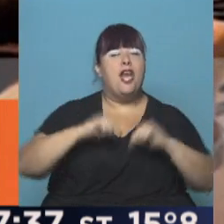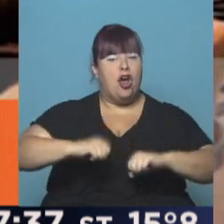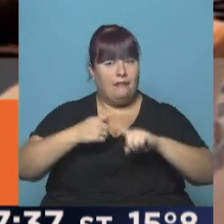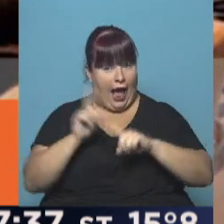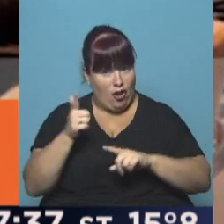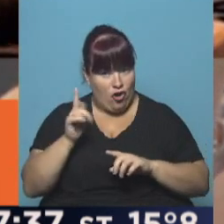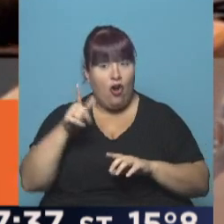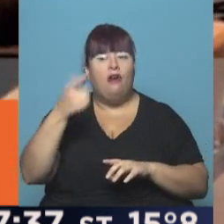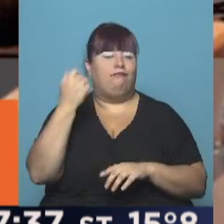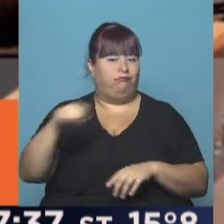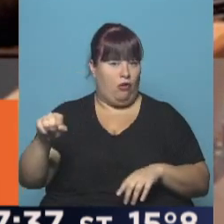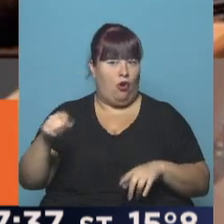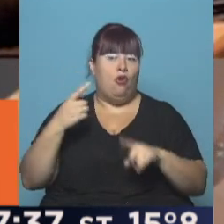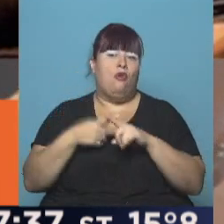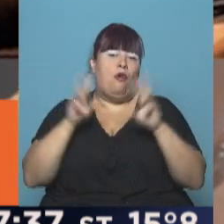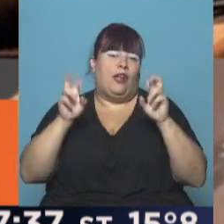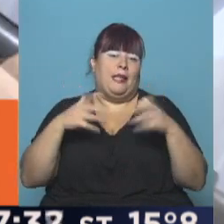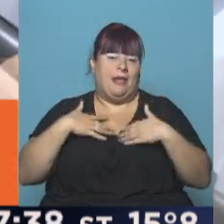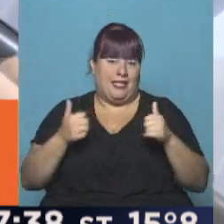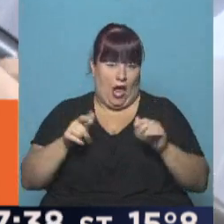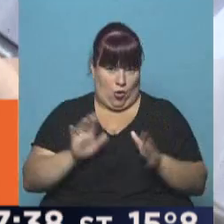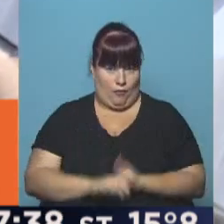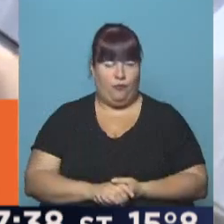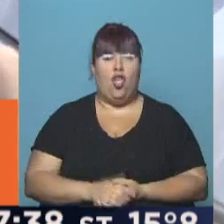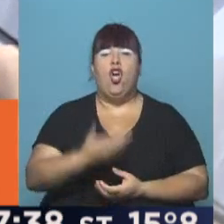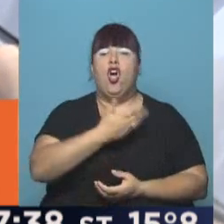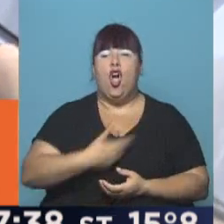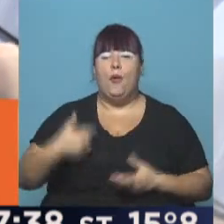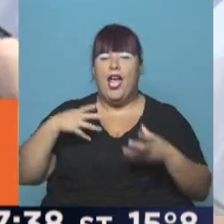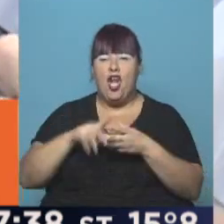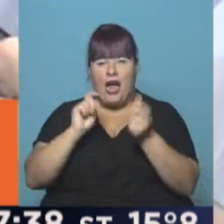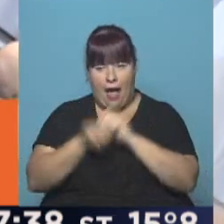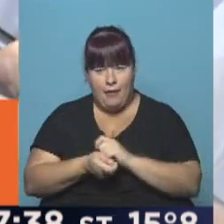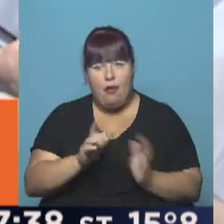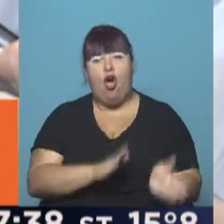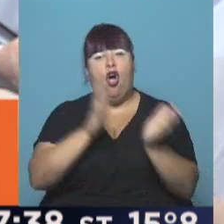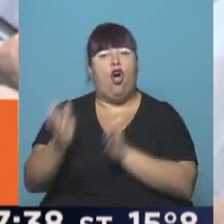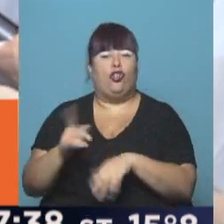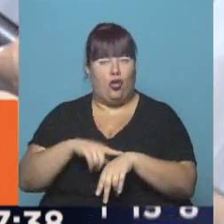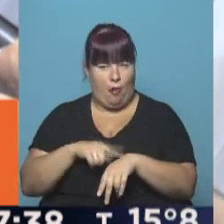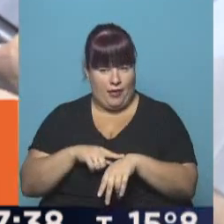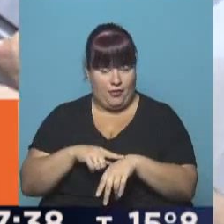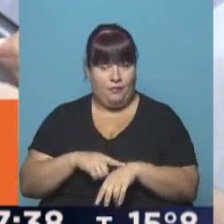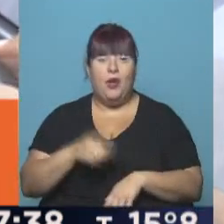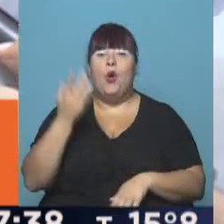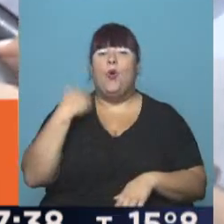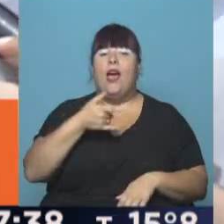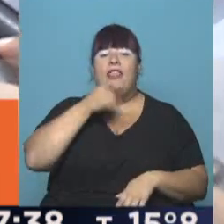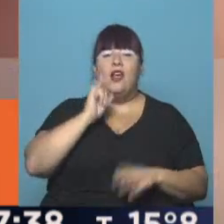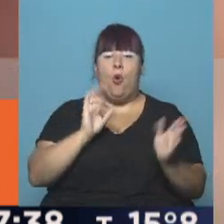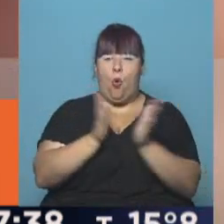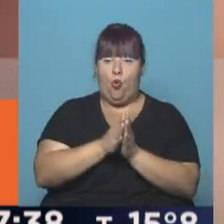que estará ausente por cuestiones de salud cambiamos en ese otra etapa luego de desayunar con el